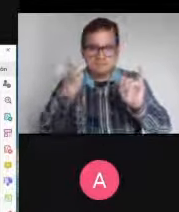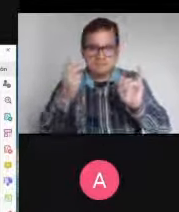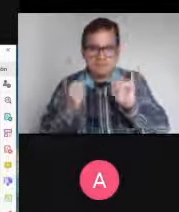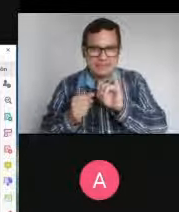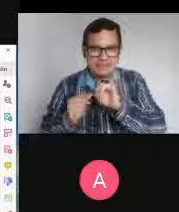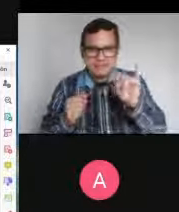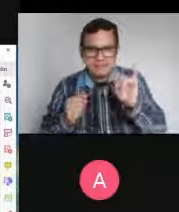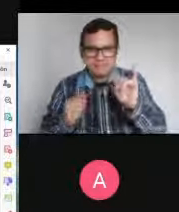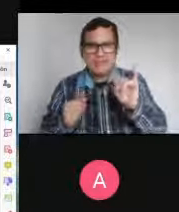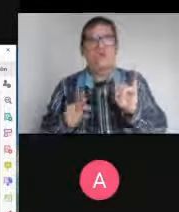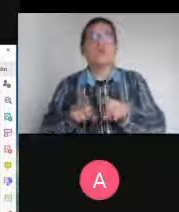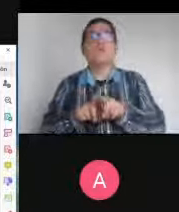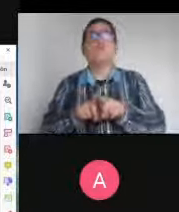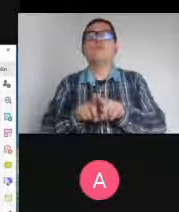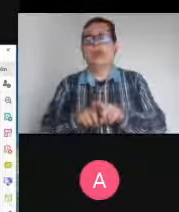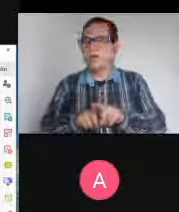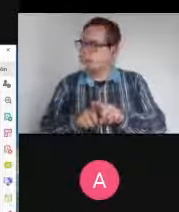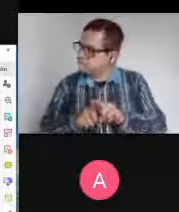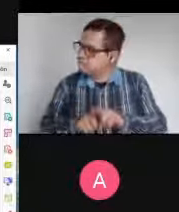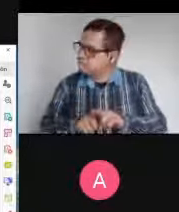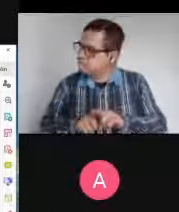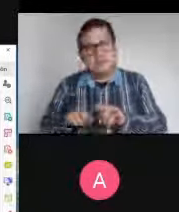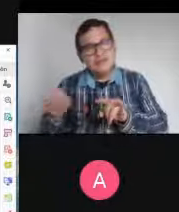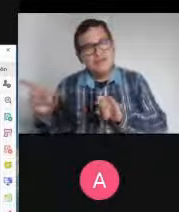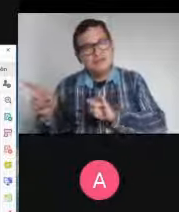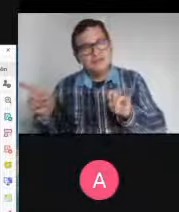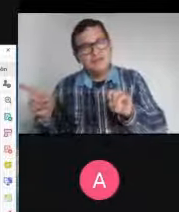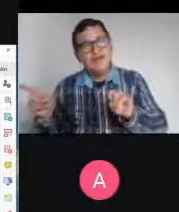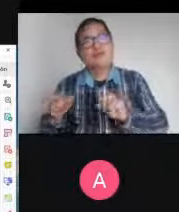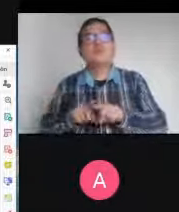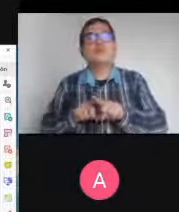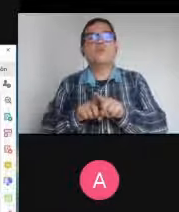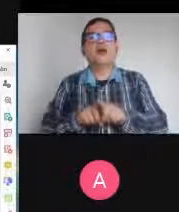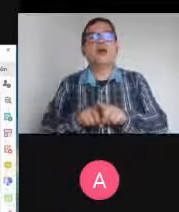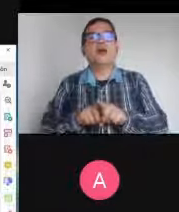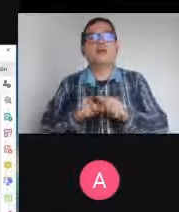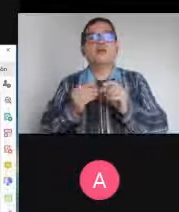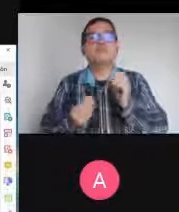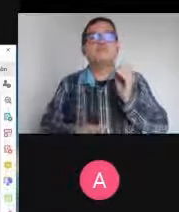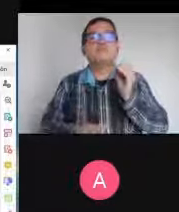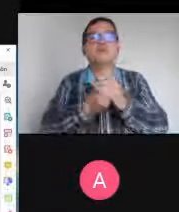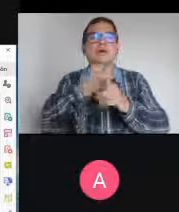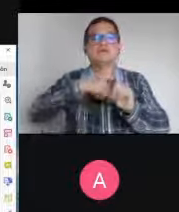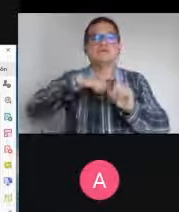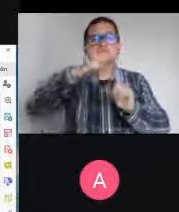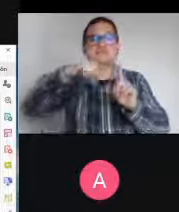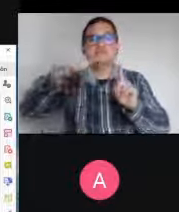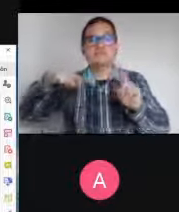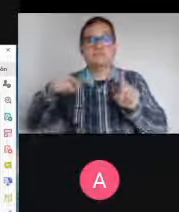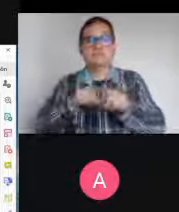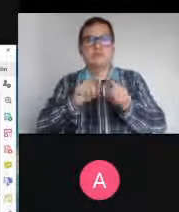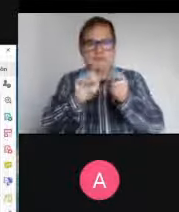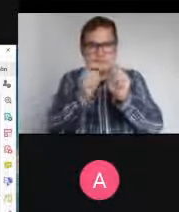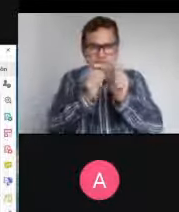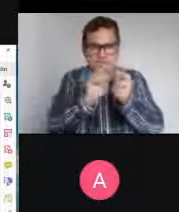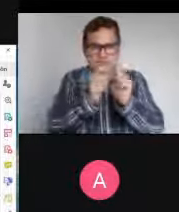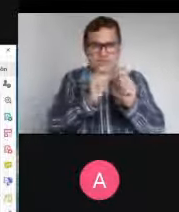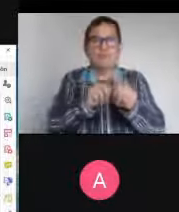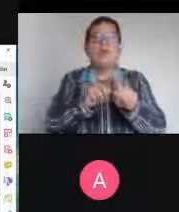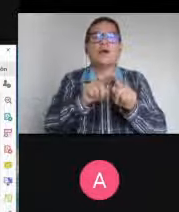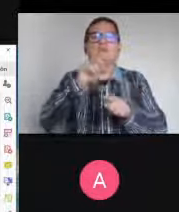pues ahí vemos el generador de señales. Entonces, ahí nosotros podemos colocar la frecuencia. Recordemos que para la práctica de hoy vamos a trabajar con